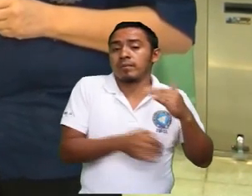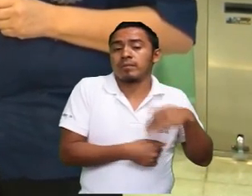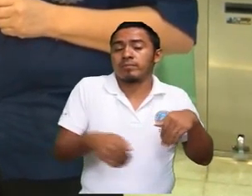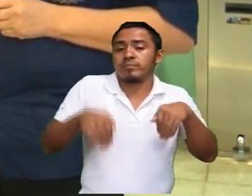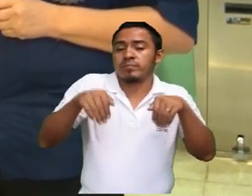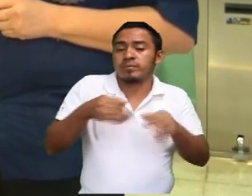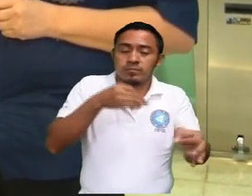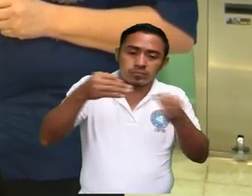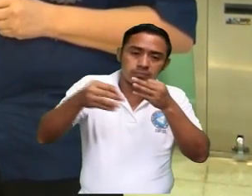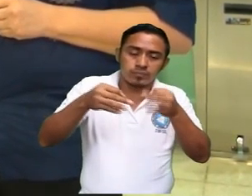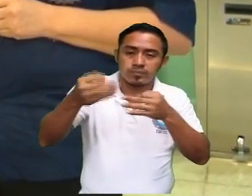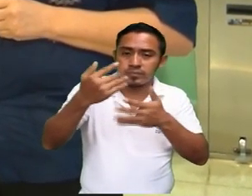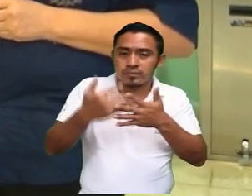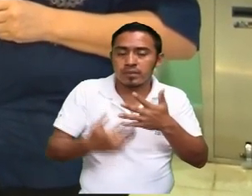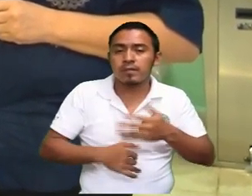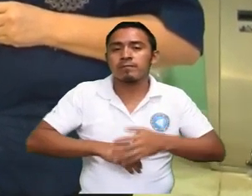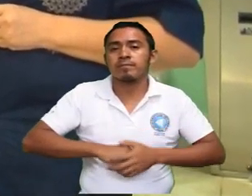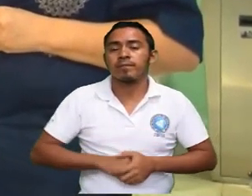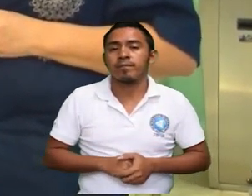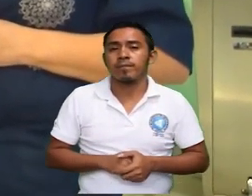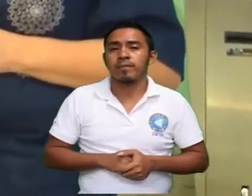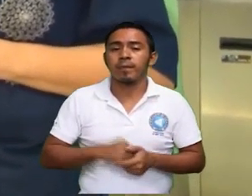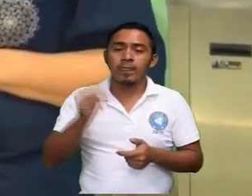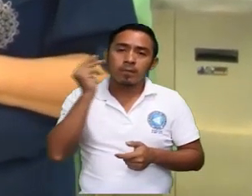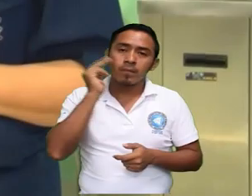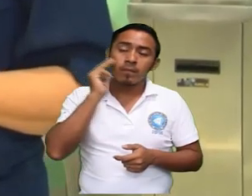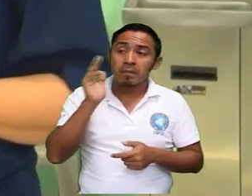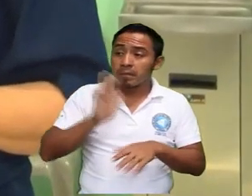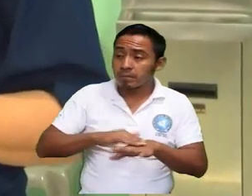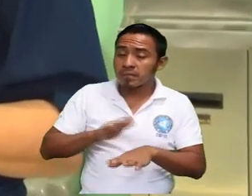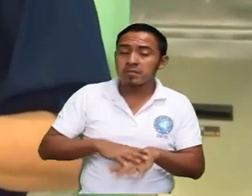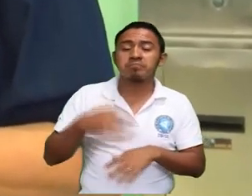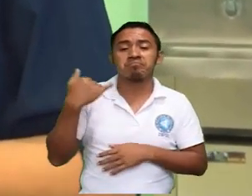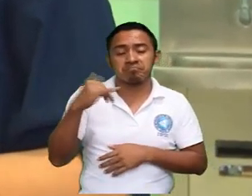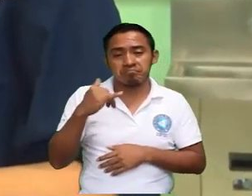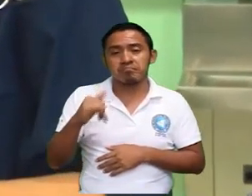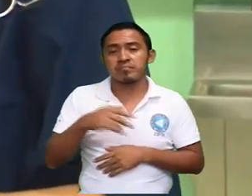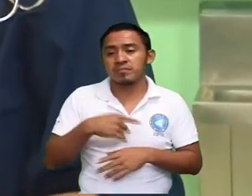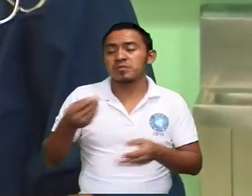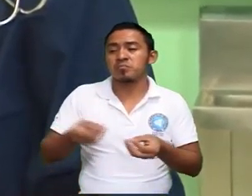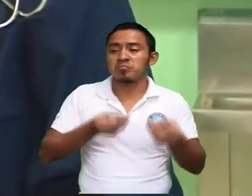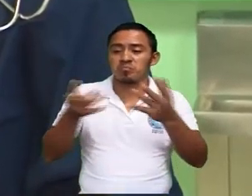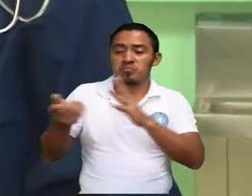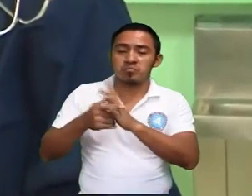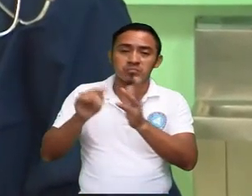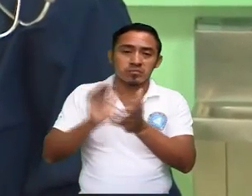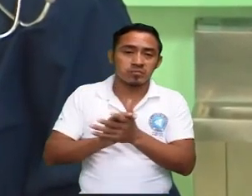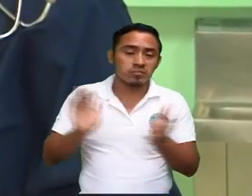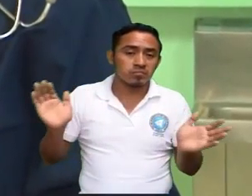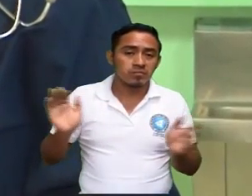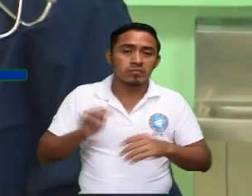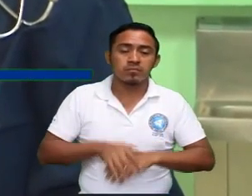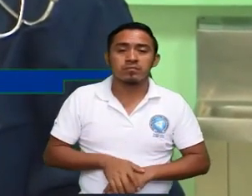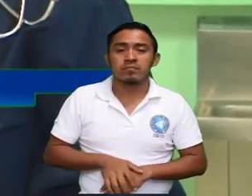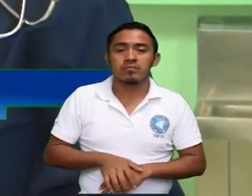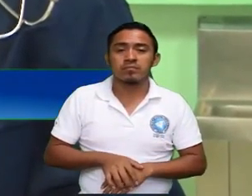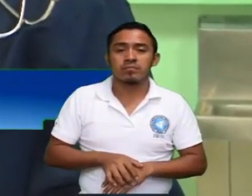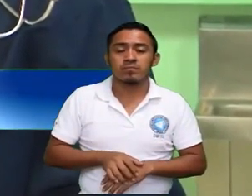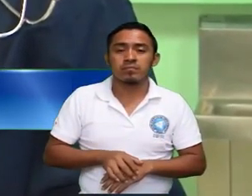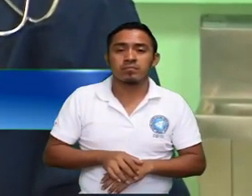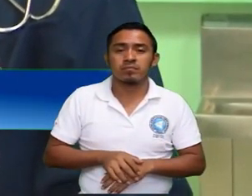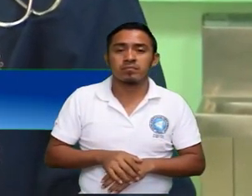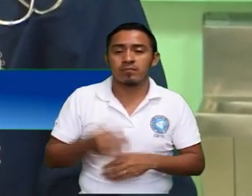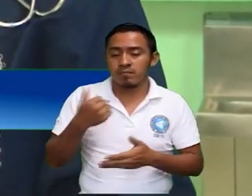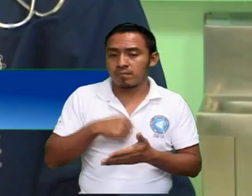en esto y esto y esto. Si la mamá lo solicita, se le da una carta para la empresa, ¿verdad? Se le